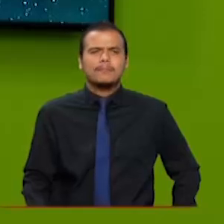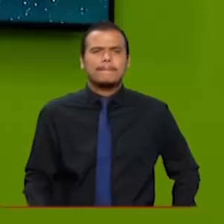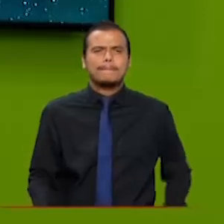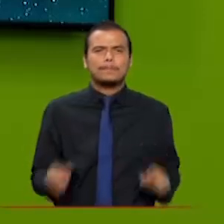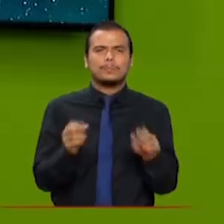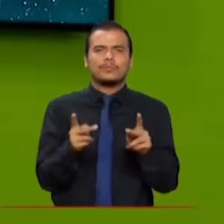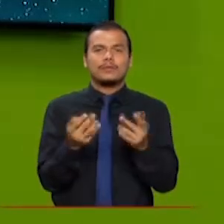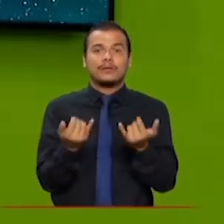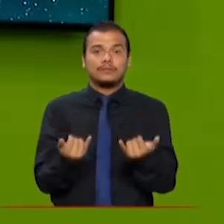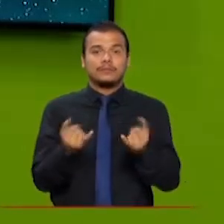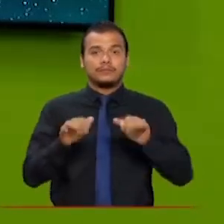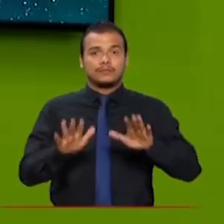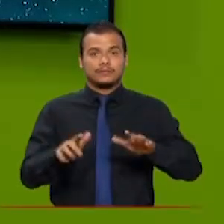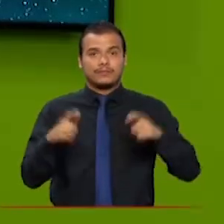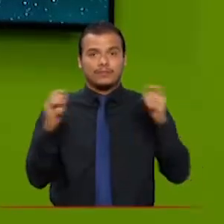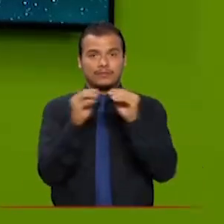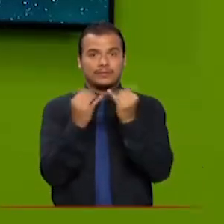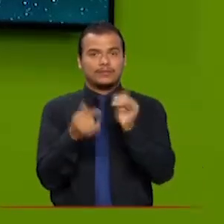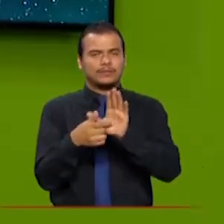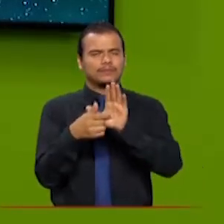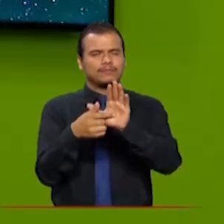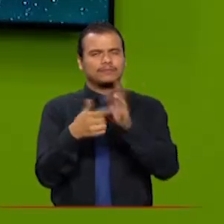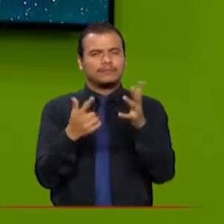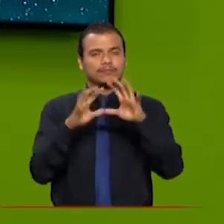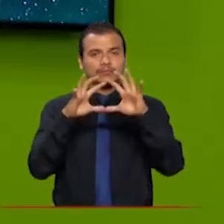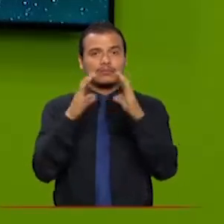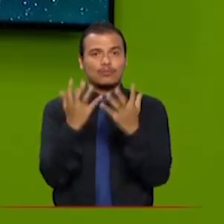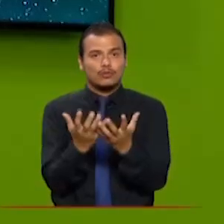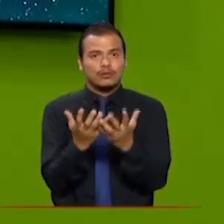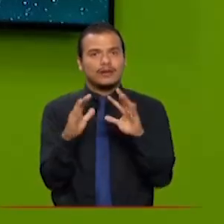Nos vamos por un instante y al volver, el evento mundial de